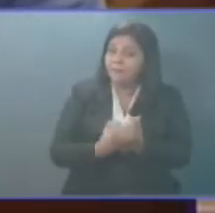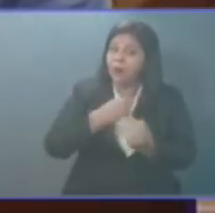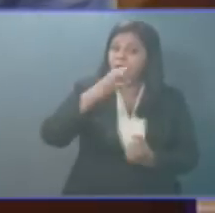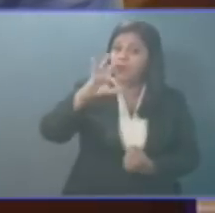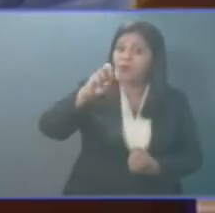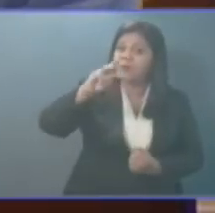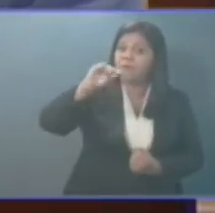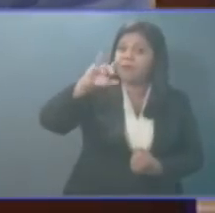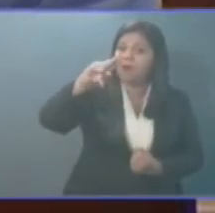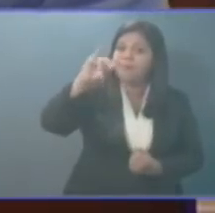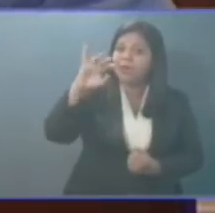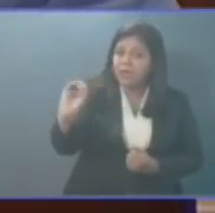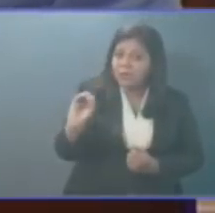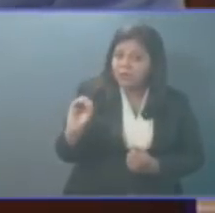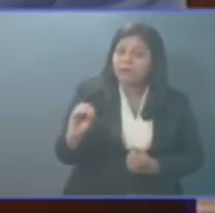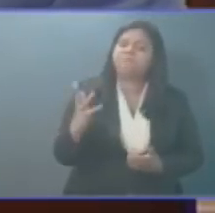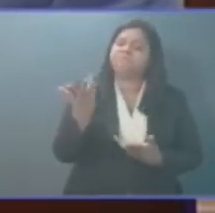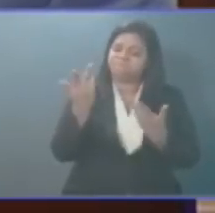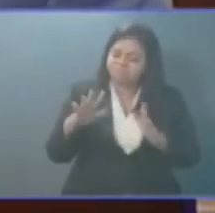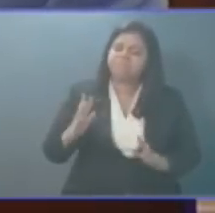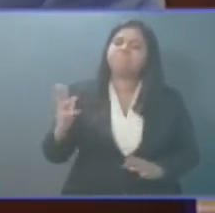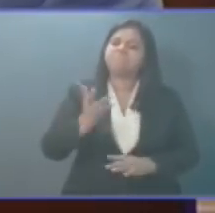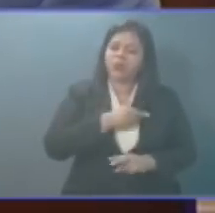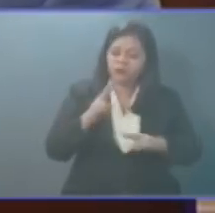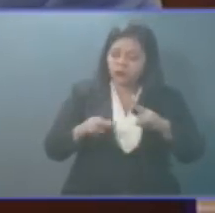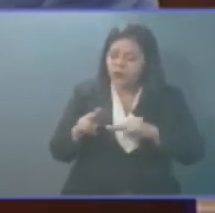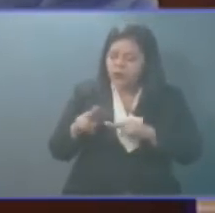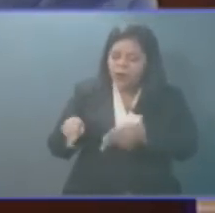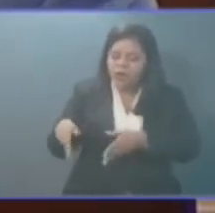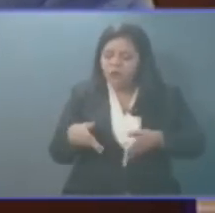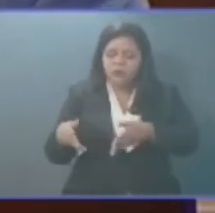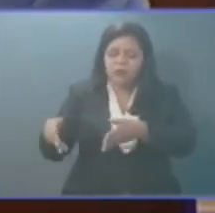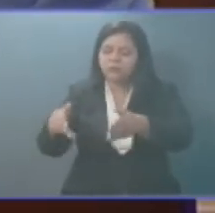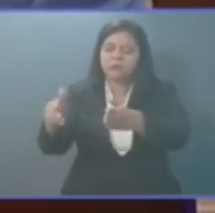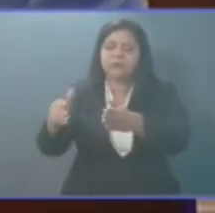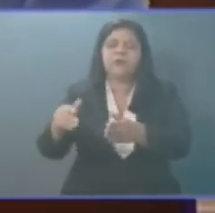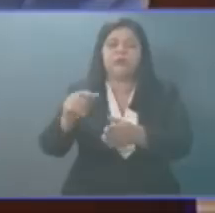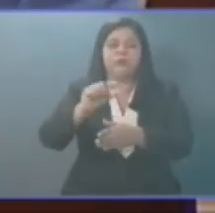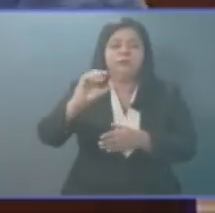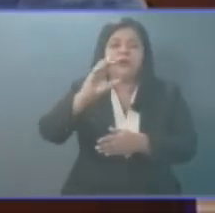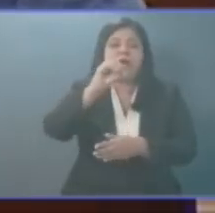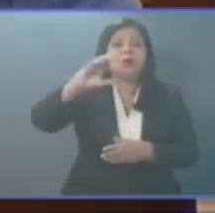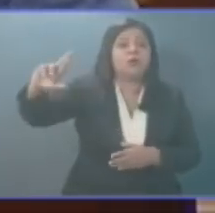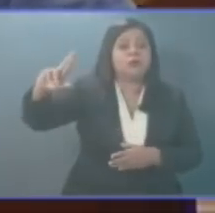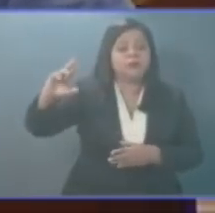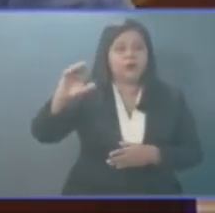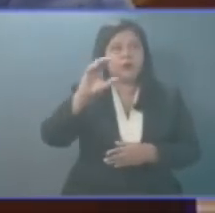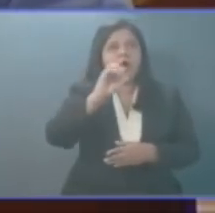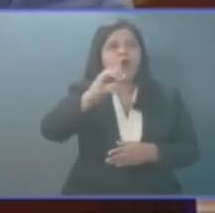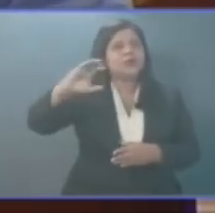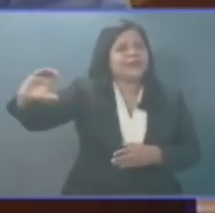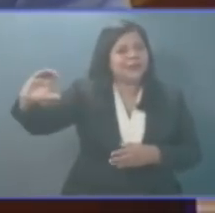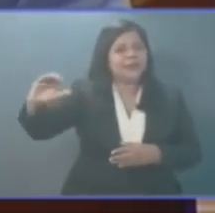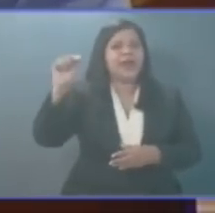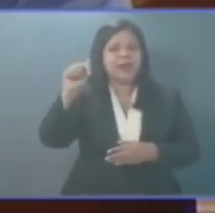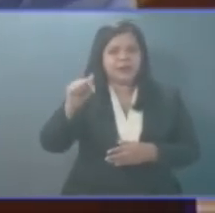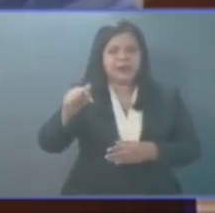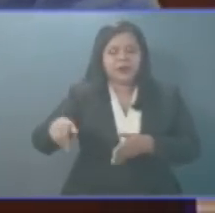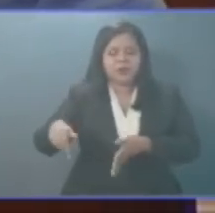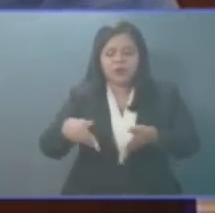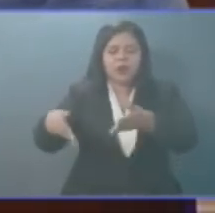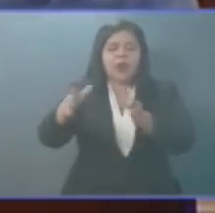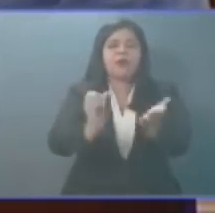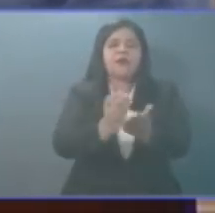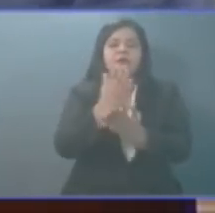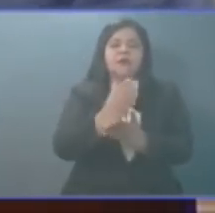de Oz, estamos construyendo el periférico Claudia Lars en el occidente de nuestro país. Esta inversión